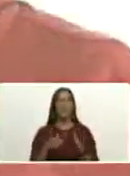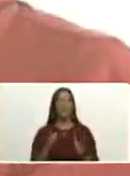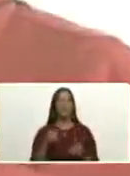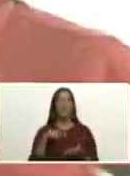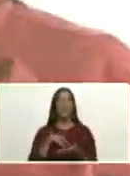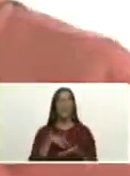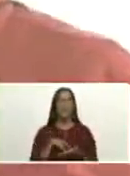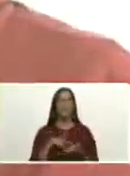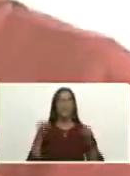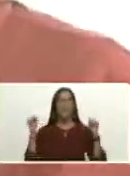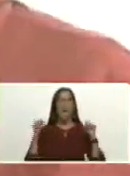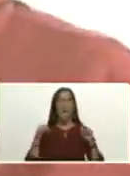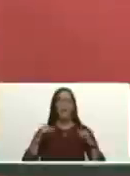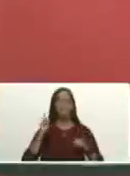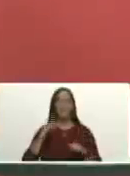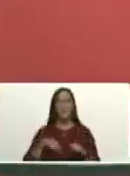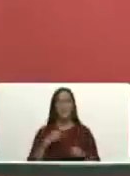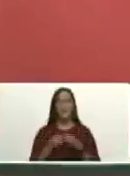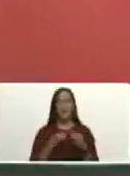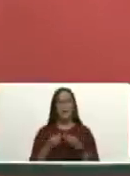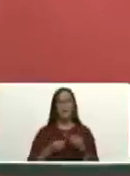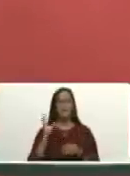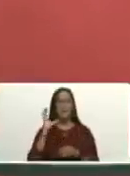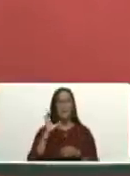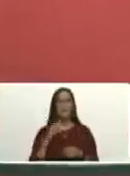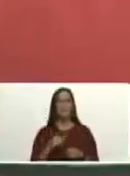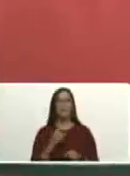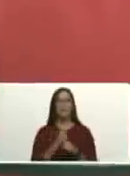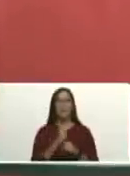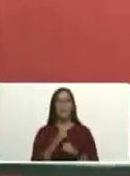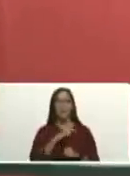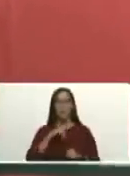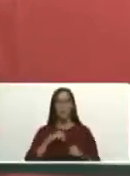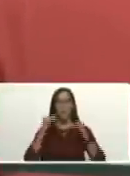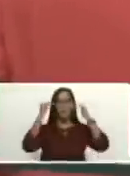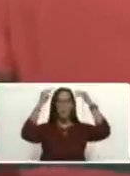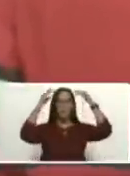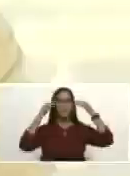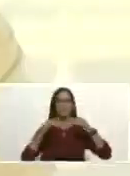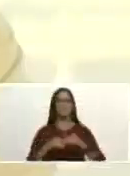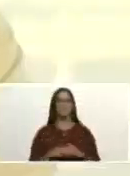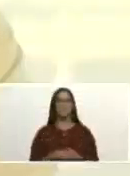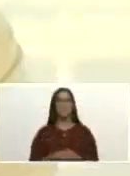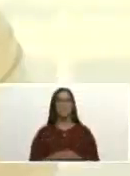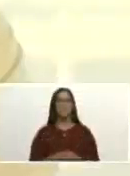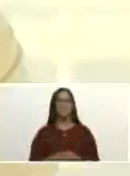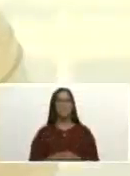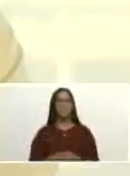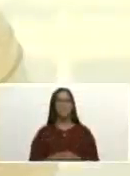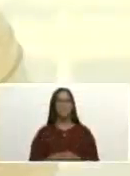Carabobo. Aquí también nace la patria con los trabajadores petroleros, mi comandante.